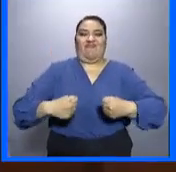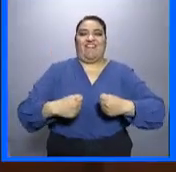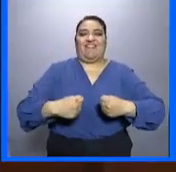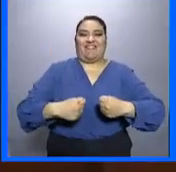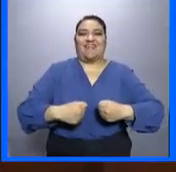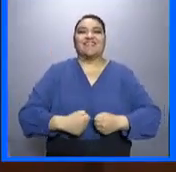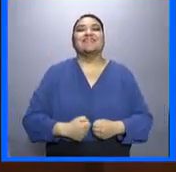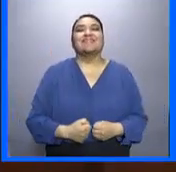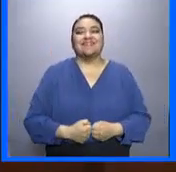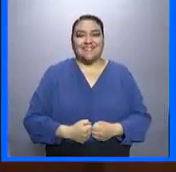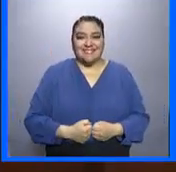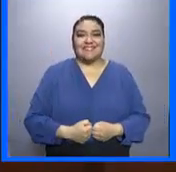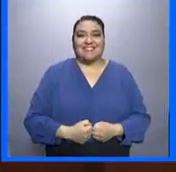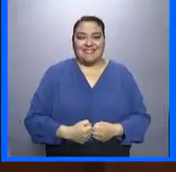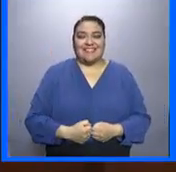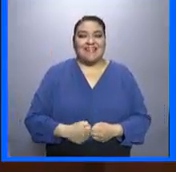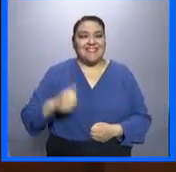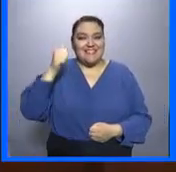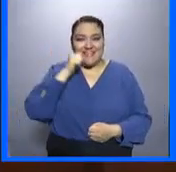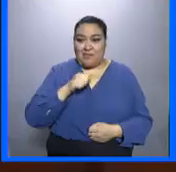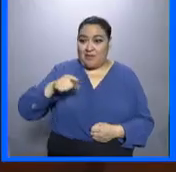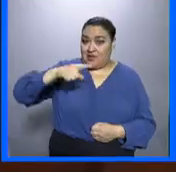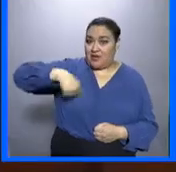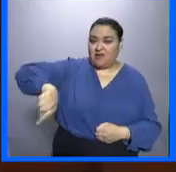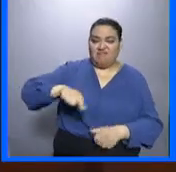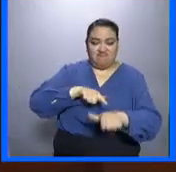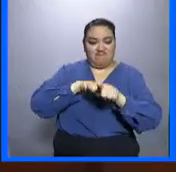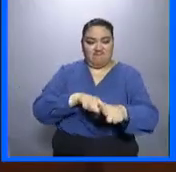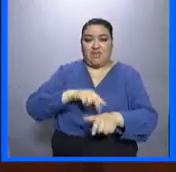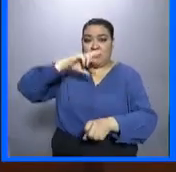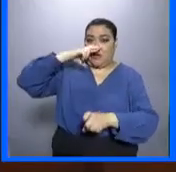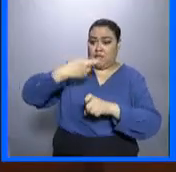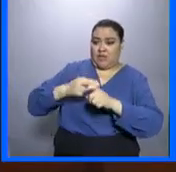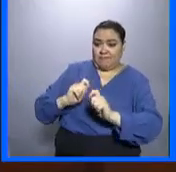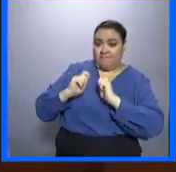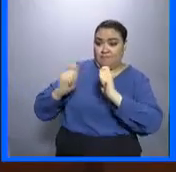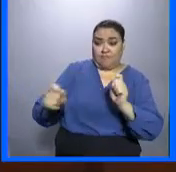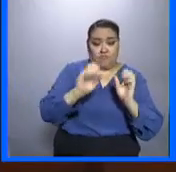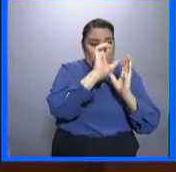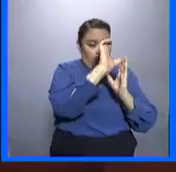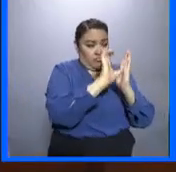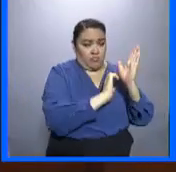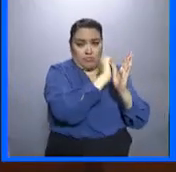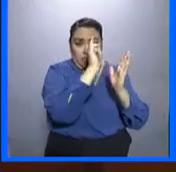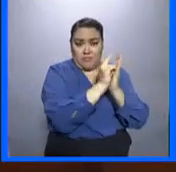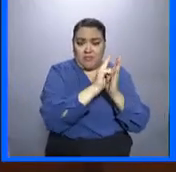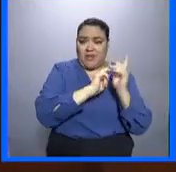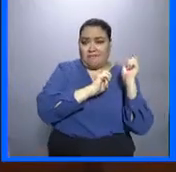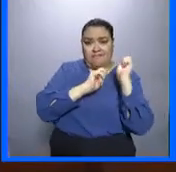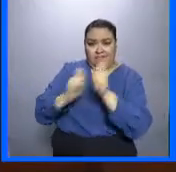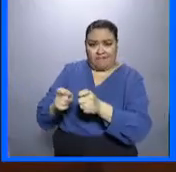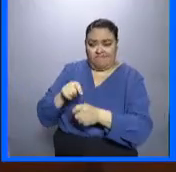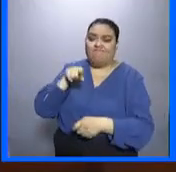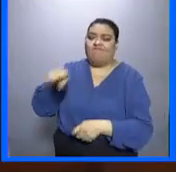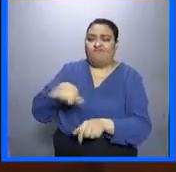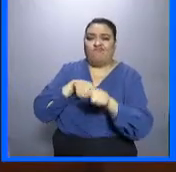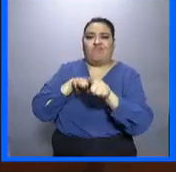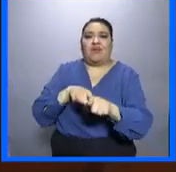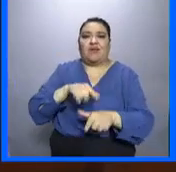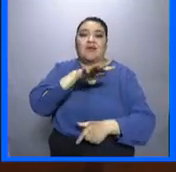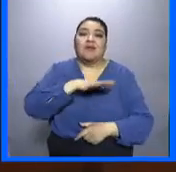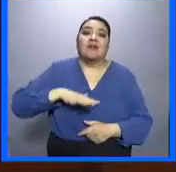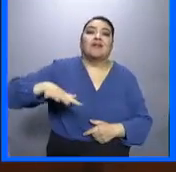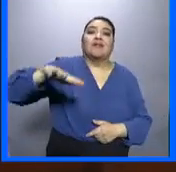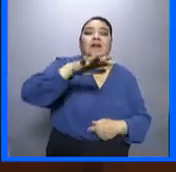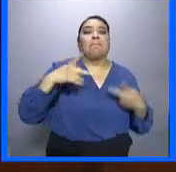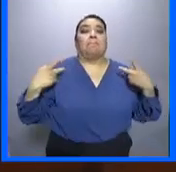fuerte que nunca. Seguirá desempeñando su función constitucional, asegurándole a la